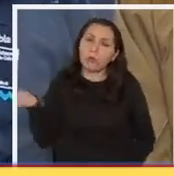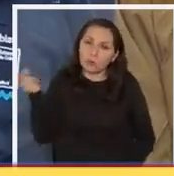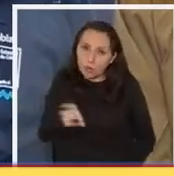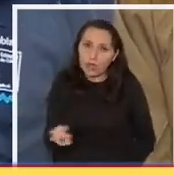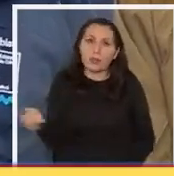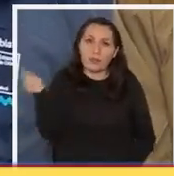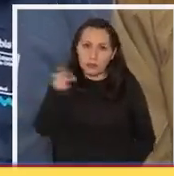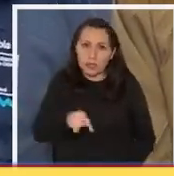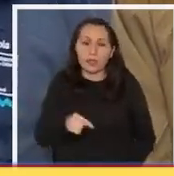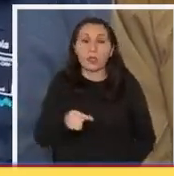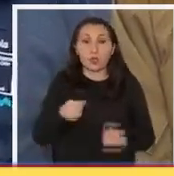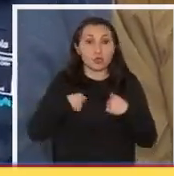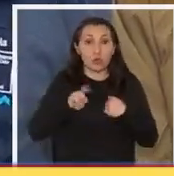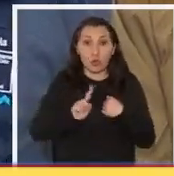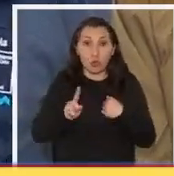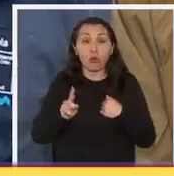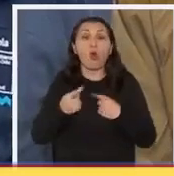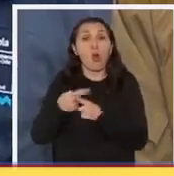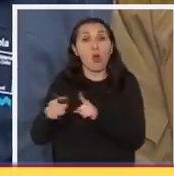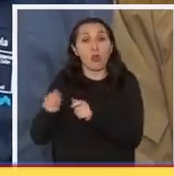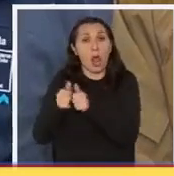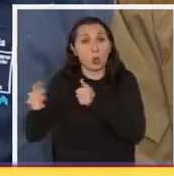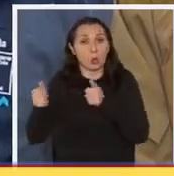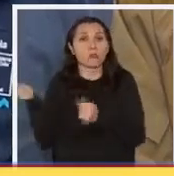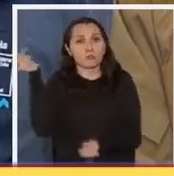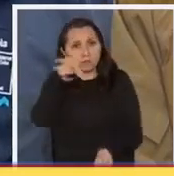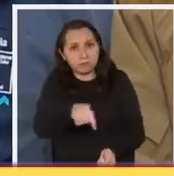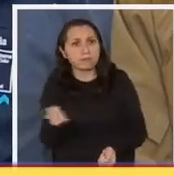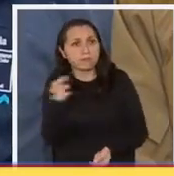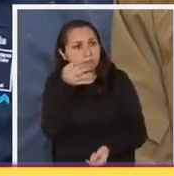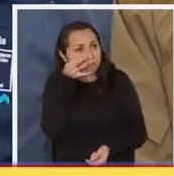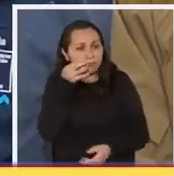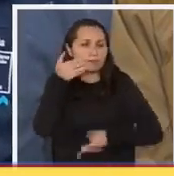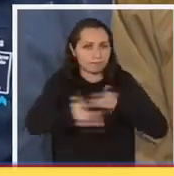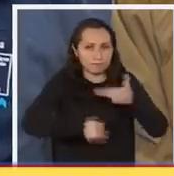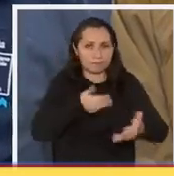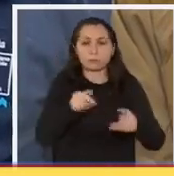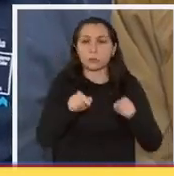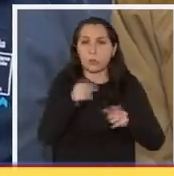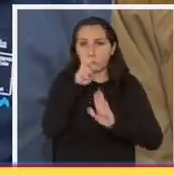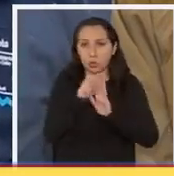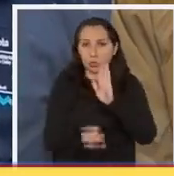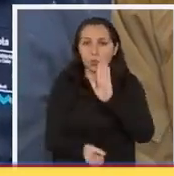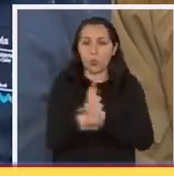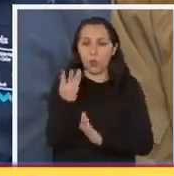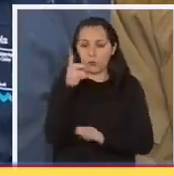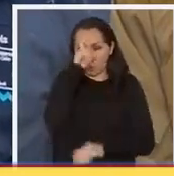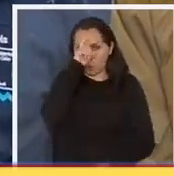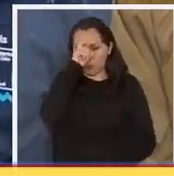viniendo permanentemente, si no soy yo, van a ser las diferentes autoridades para poder sacar adelante este proyecto del nuevo hospital.